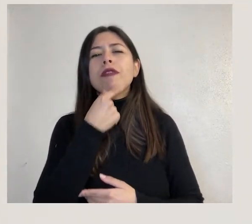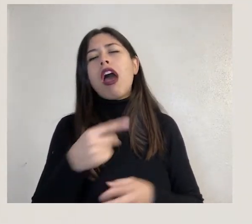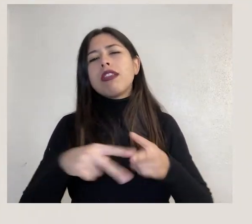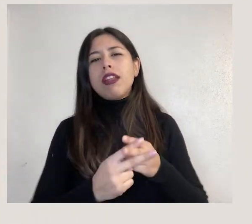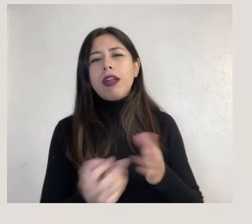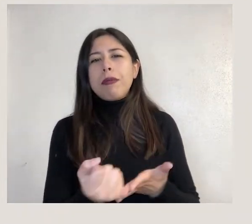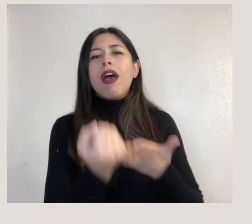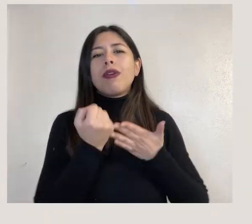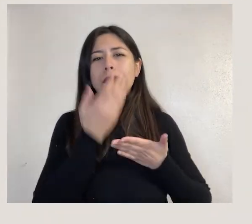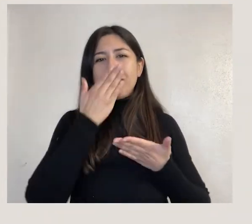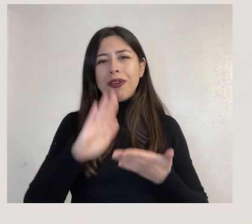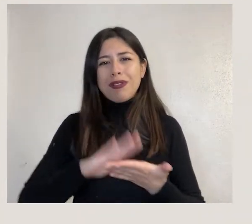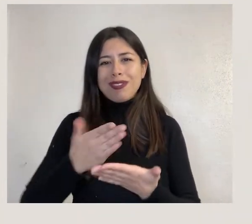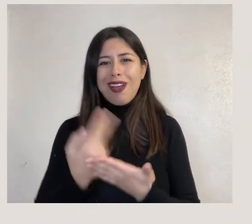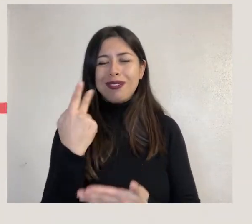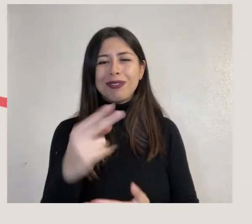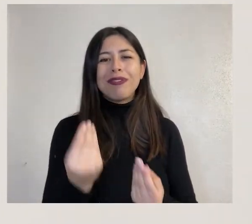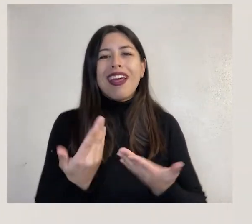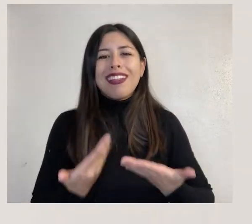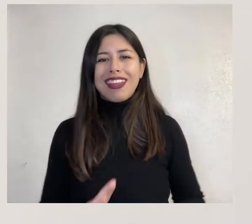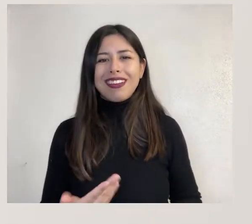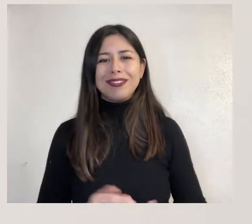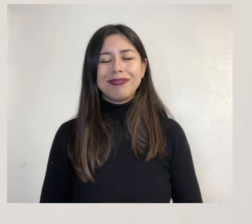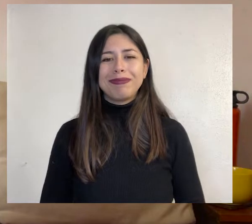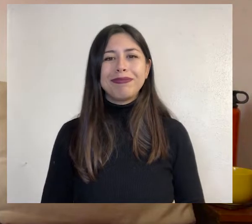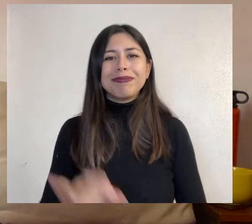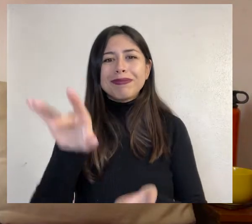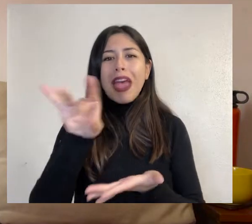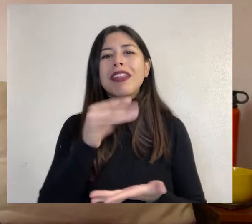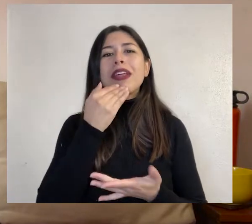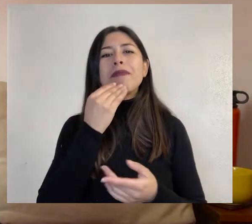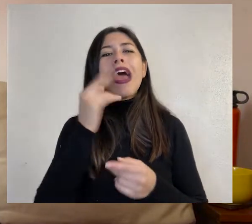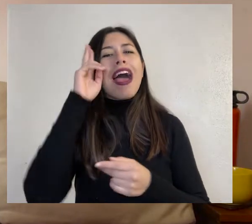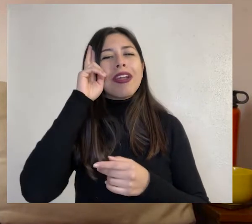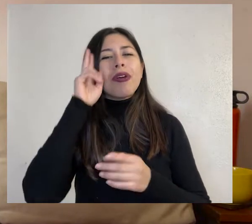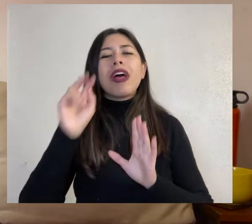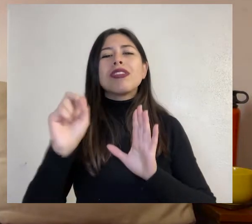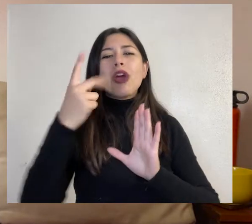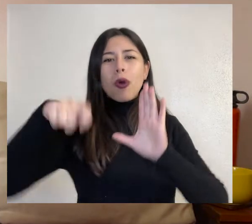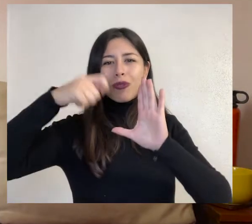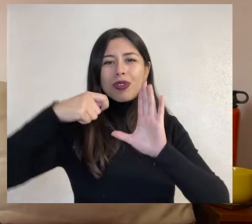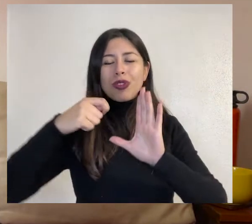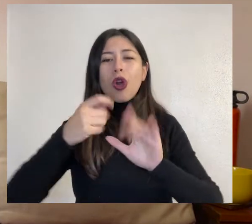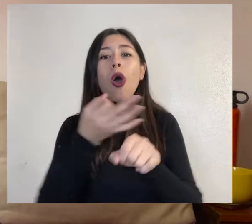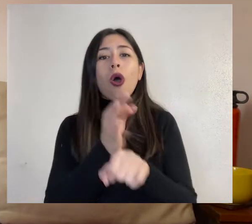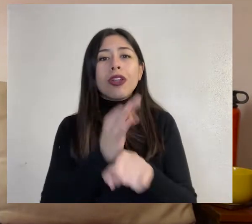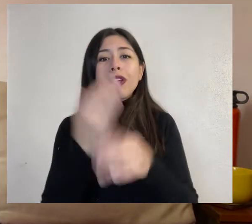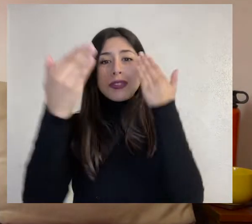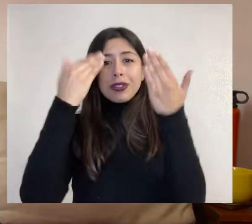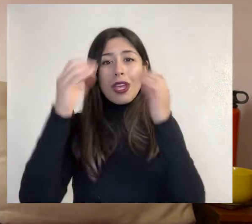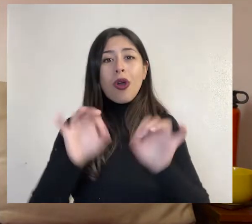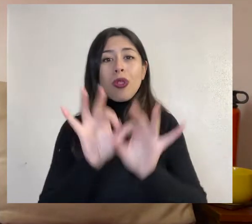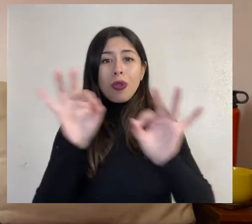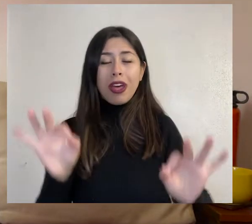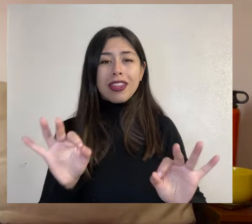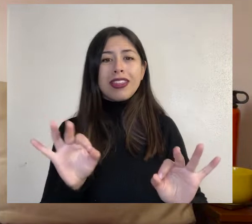para mejorar tu salud y bienestar. Te invitamos a recordar la segunda cápsula de orientación psicoeducativa, donde Valde nos